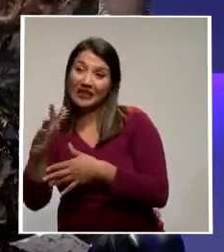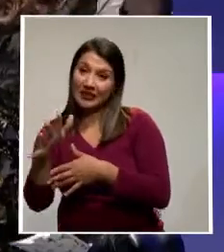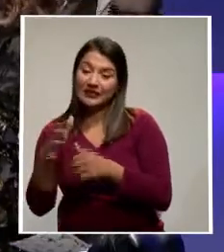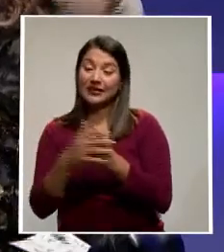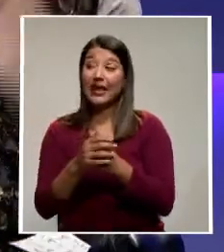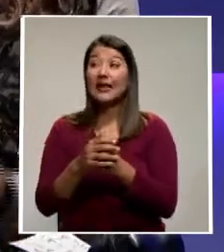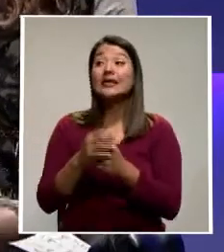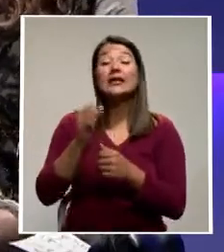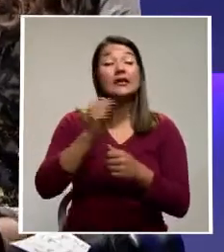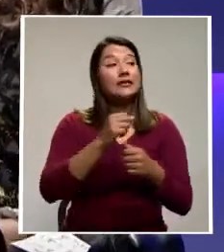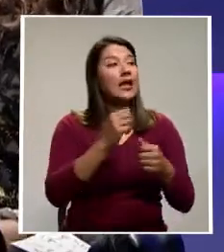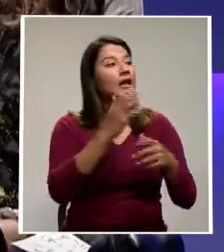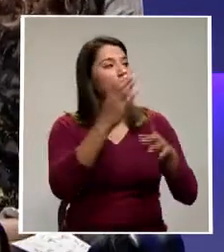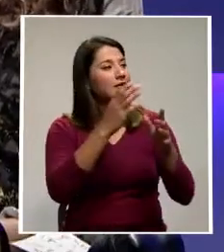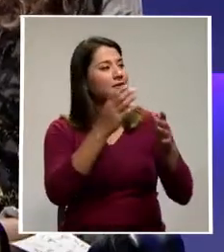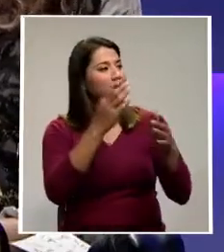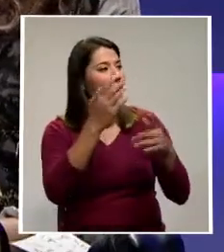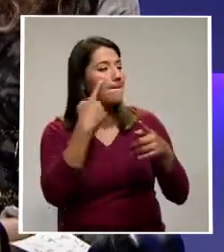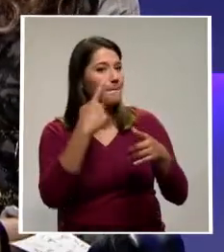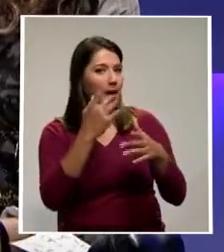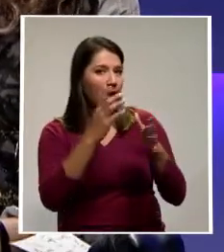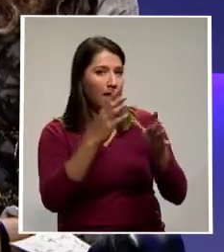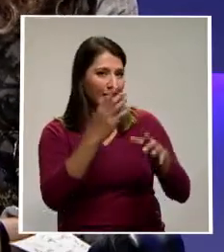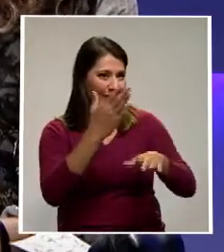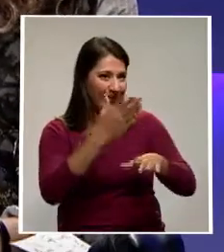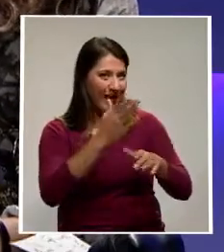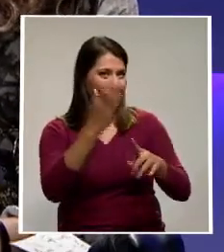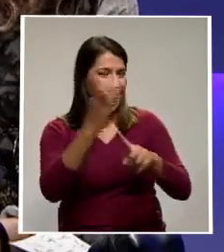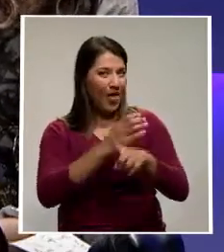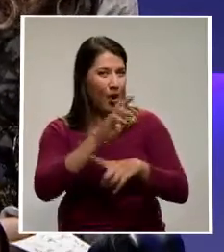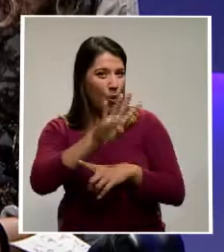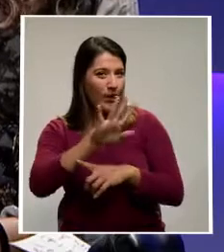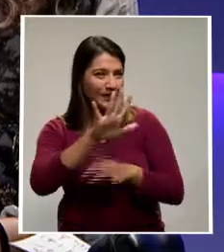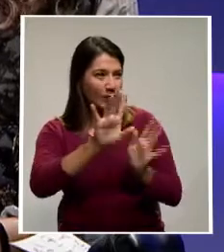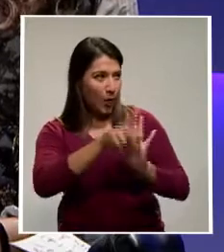ya después está abierto al público. La gente puede acudir